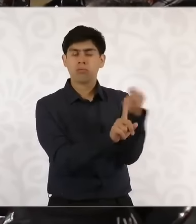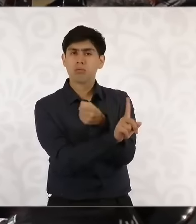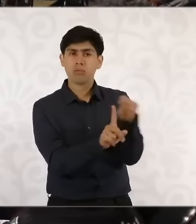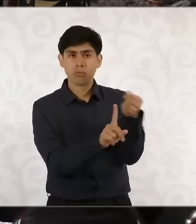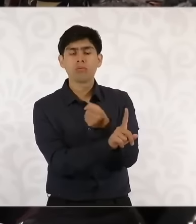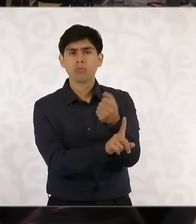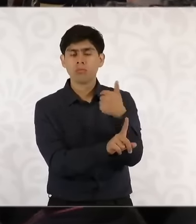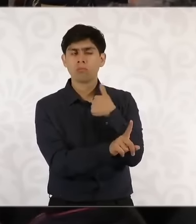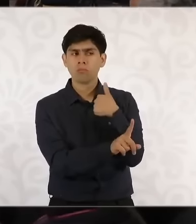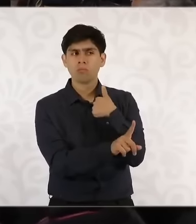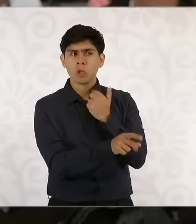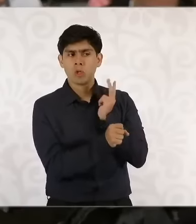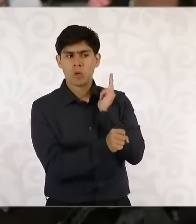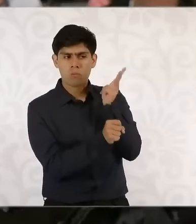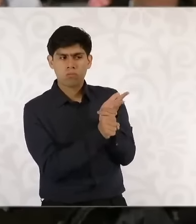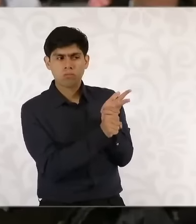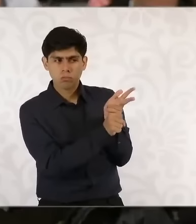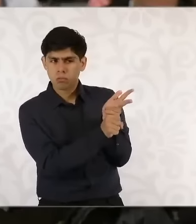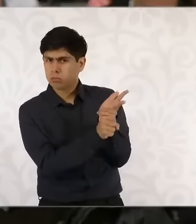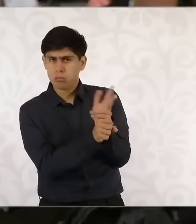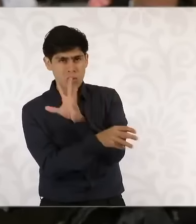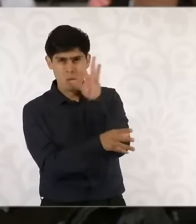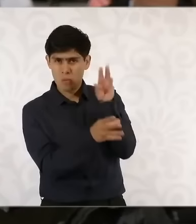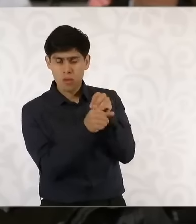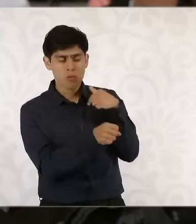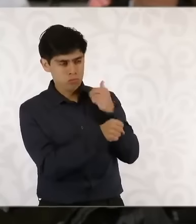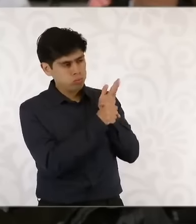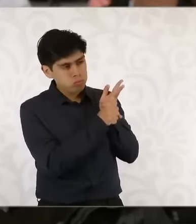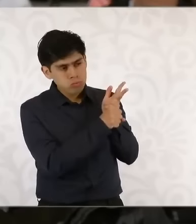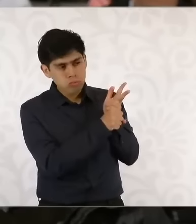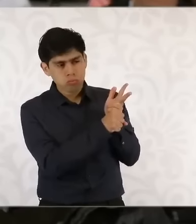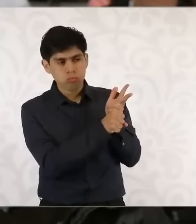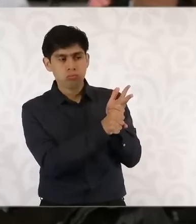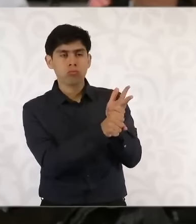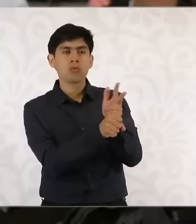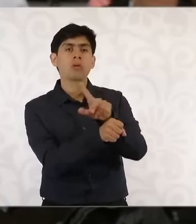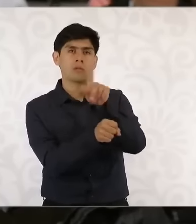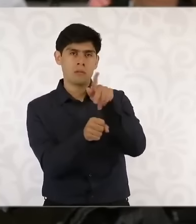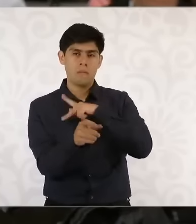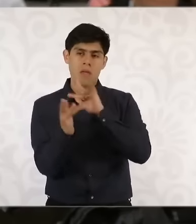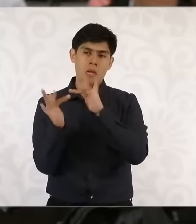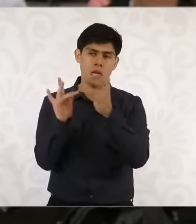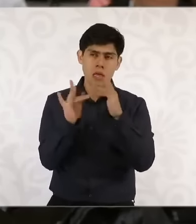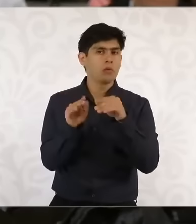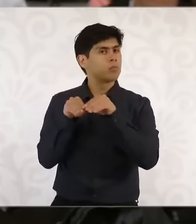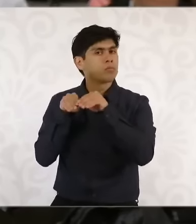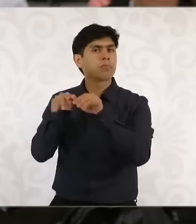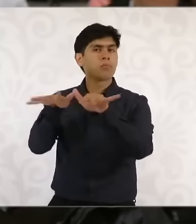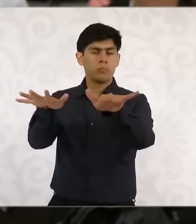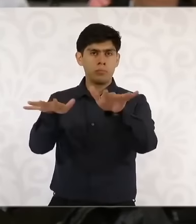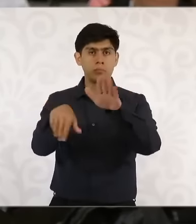oportunidad de grabar todo y ponerlo en mis redes sociales porque me